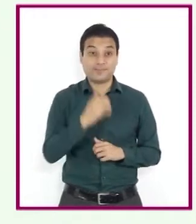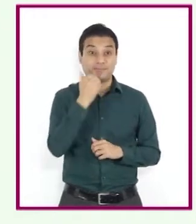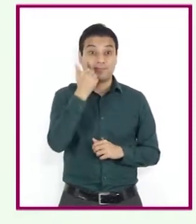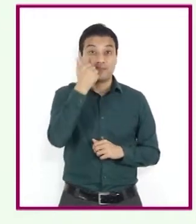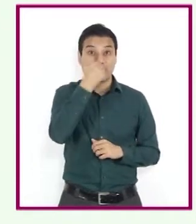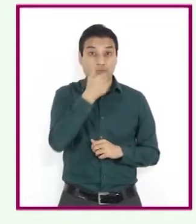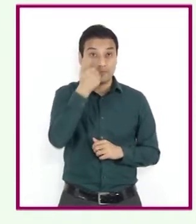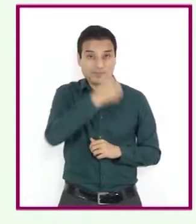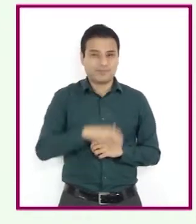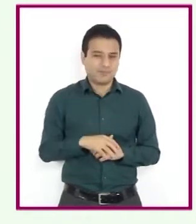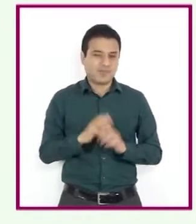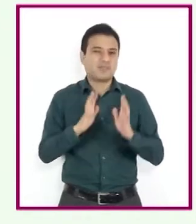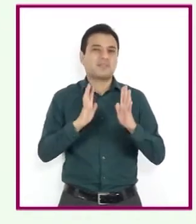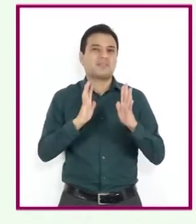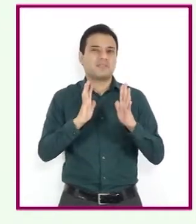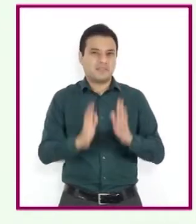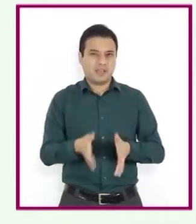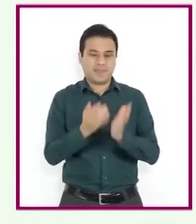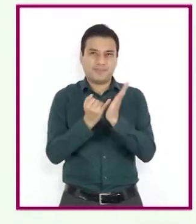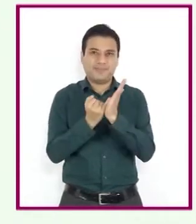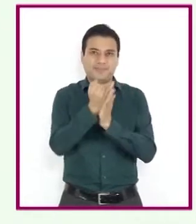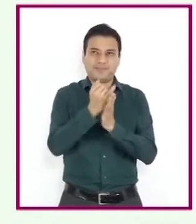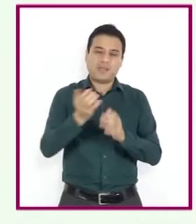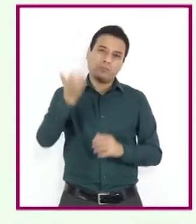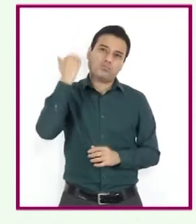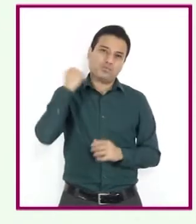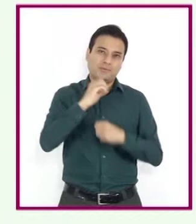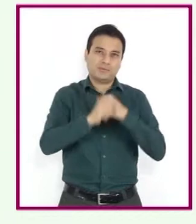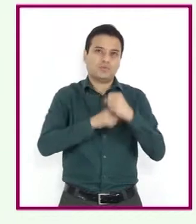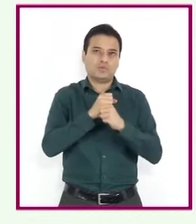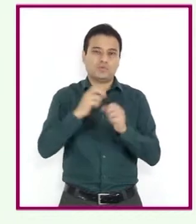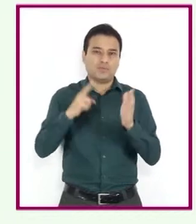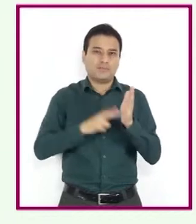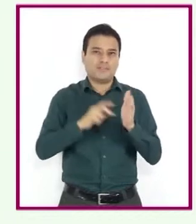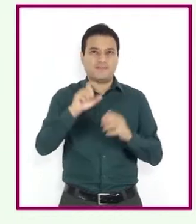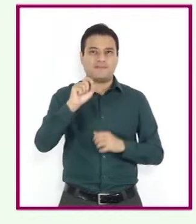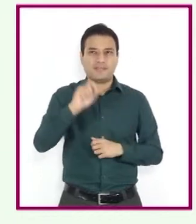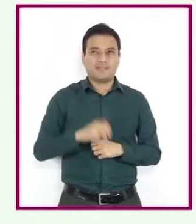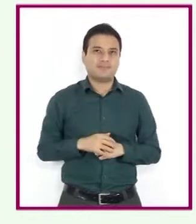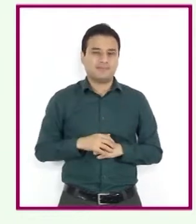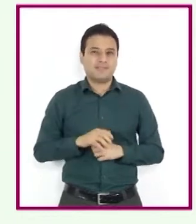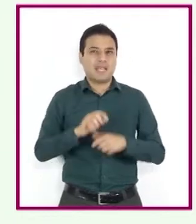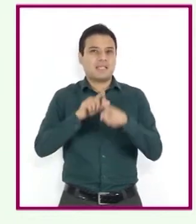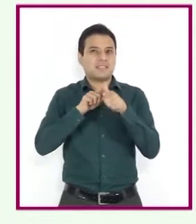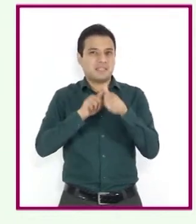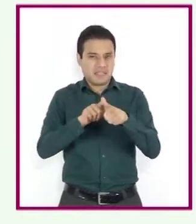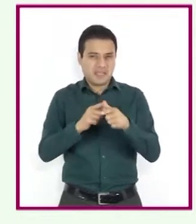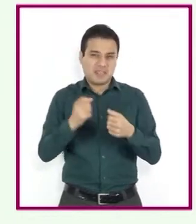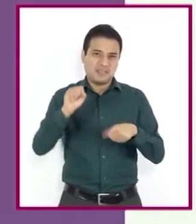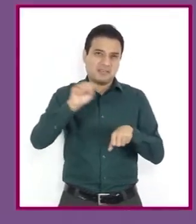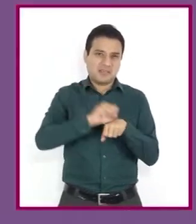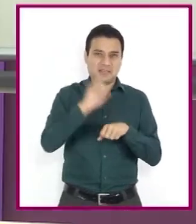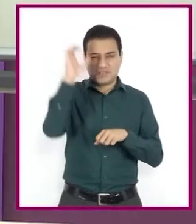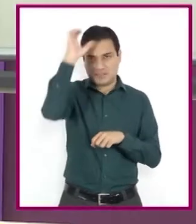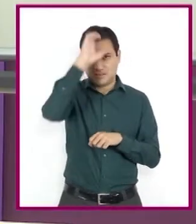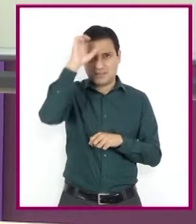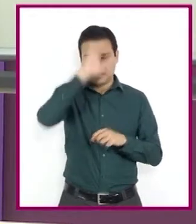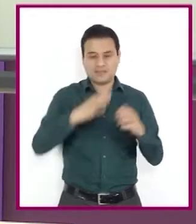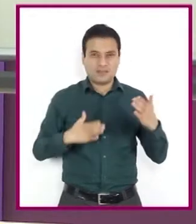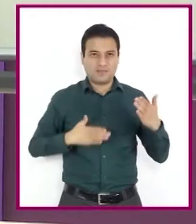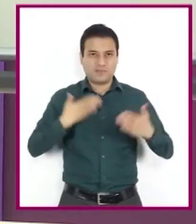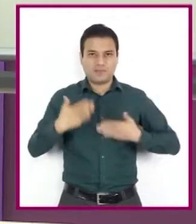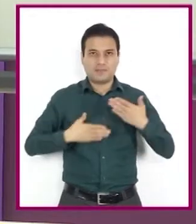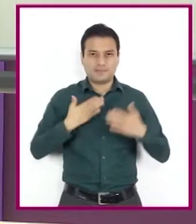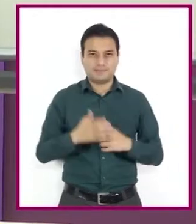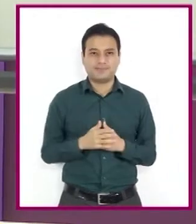estudiantes han decidido. Te regreso al 2020 para que sigamos disfrutando de la Semana de la Ciencia. Como